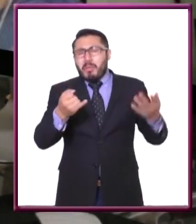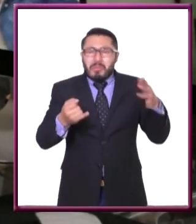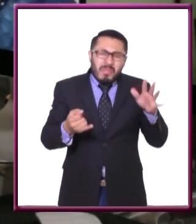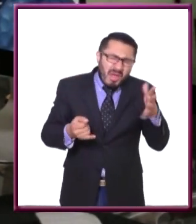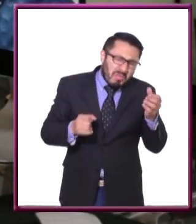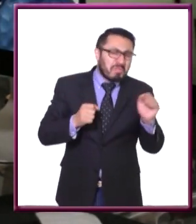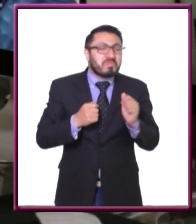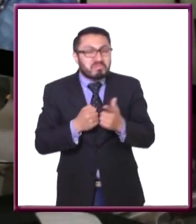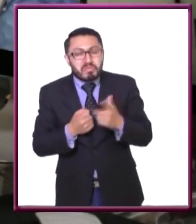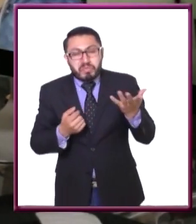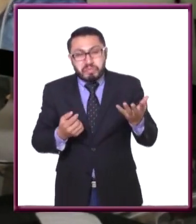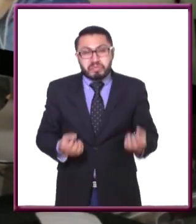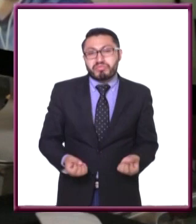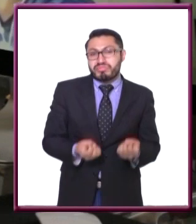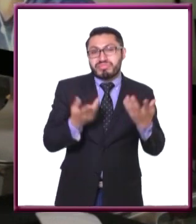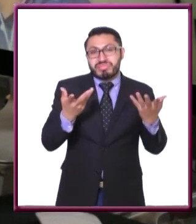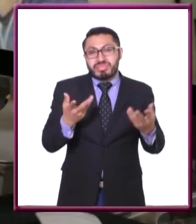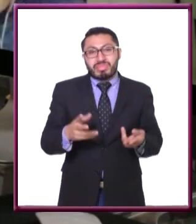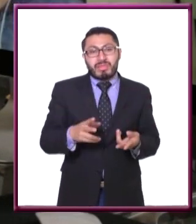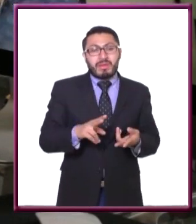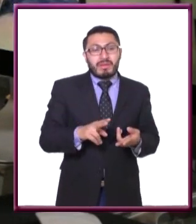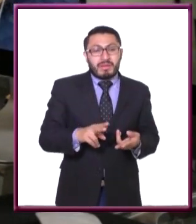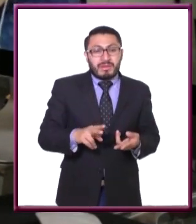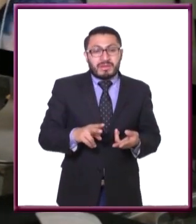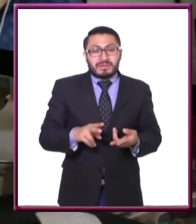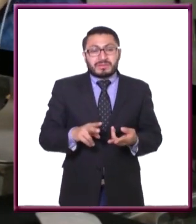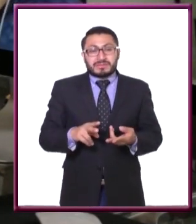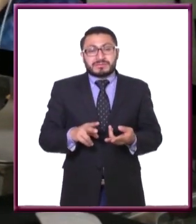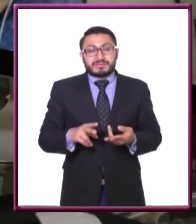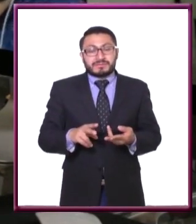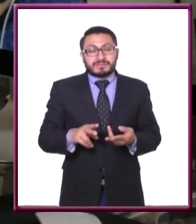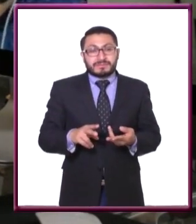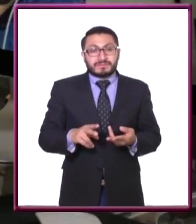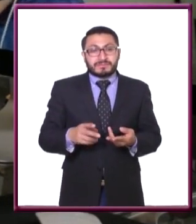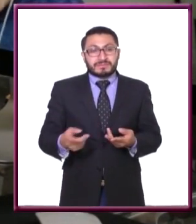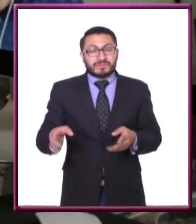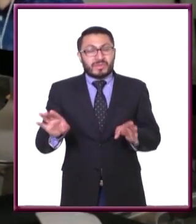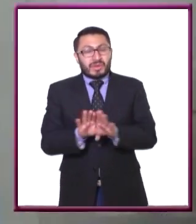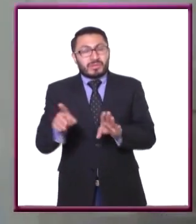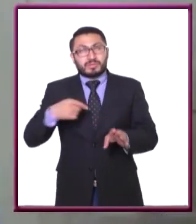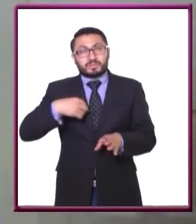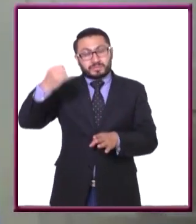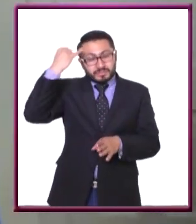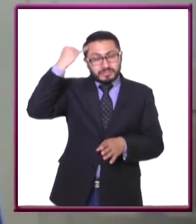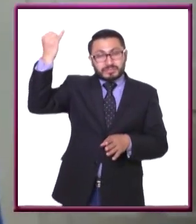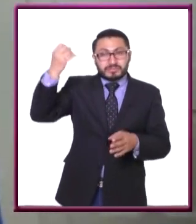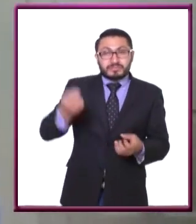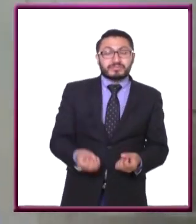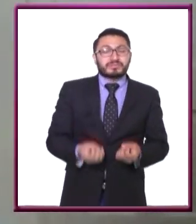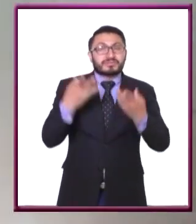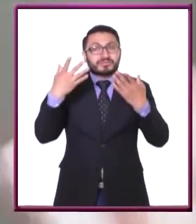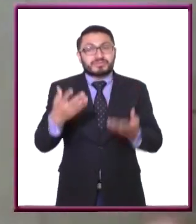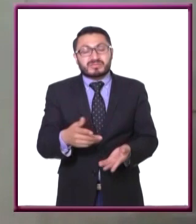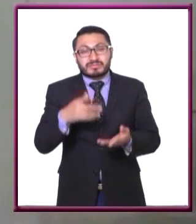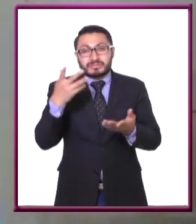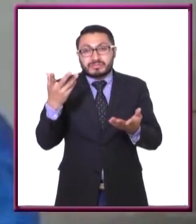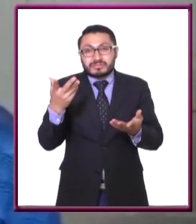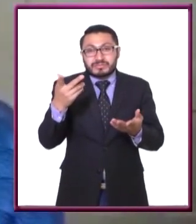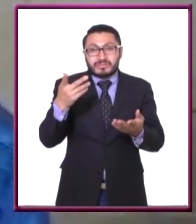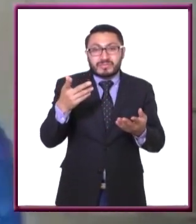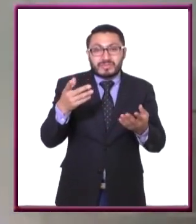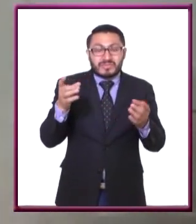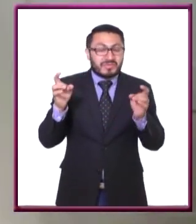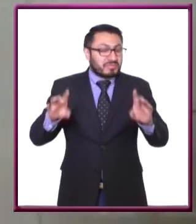idea de cuánto... básicamente medir en tu cabeza el orden de magnitud de